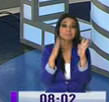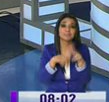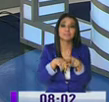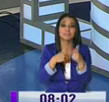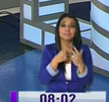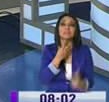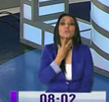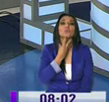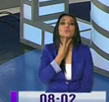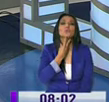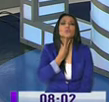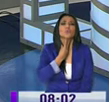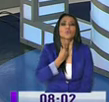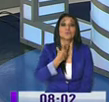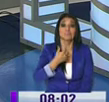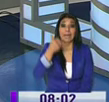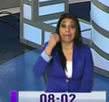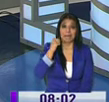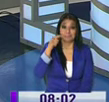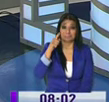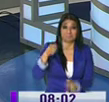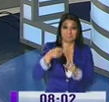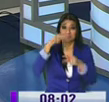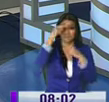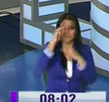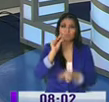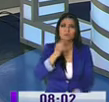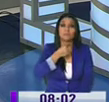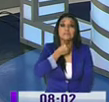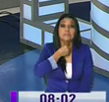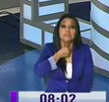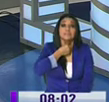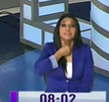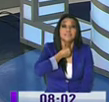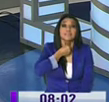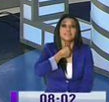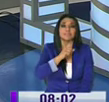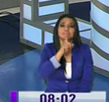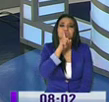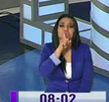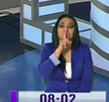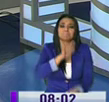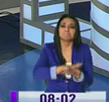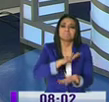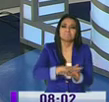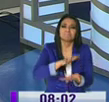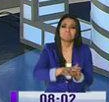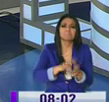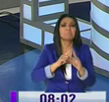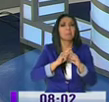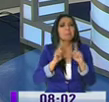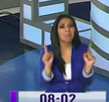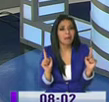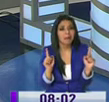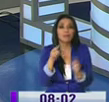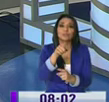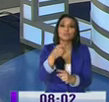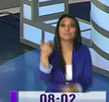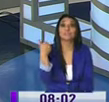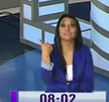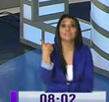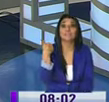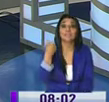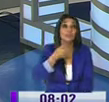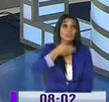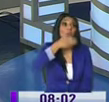a pagarse la voz es un rato del primero que sirve estaba medio de año claudio con su calladito y chiquito pero vecina si usted tiene alguna receta